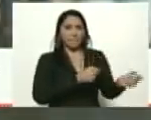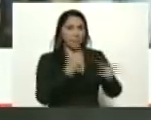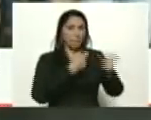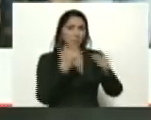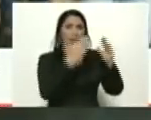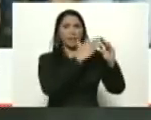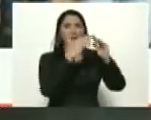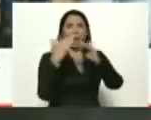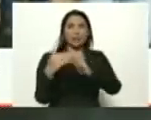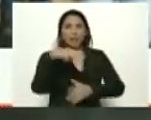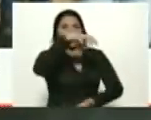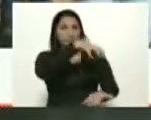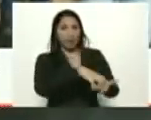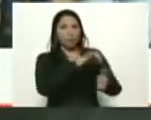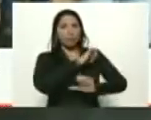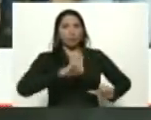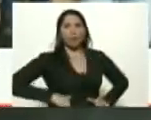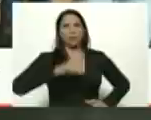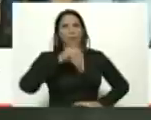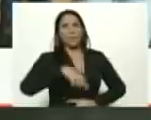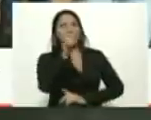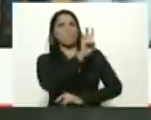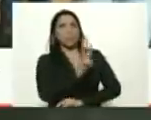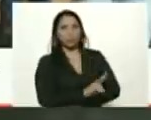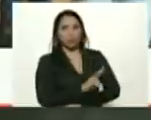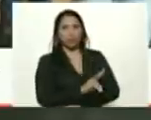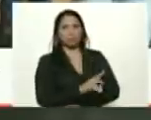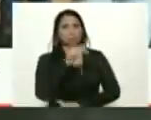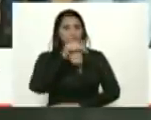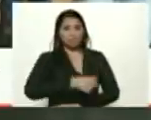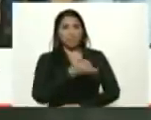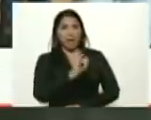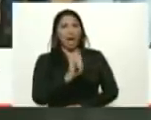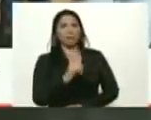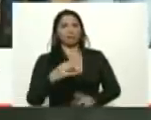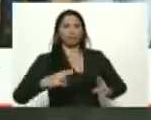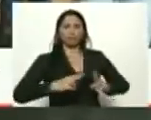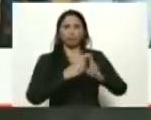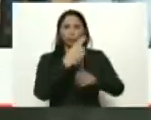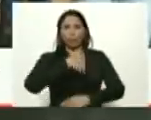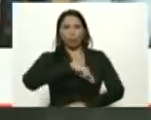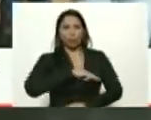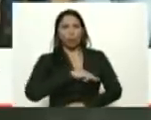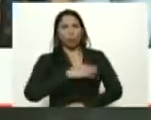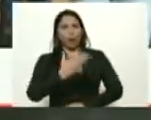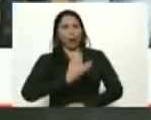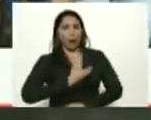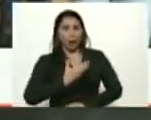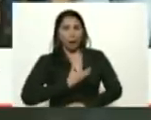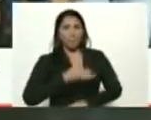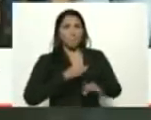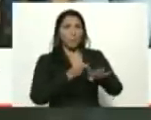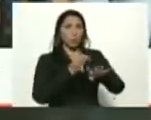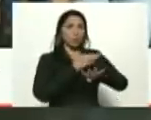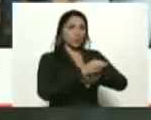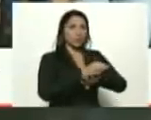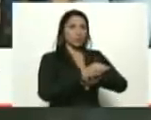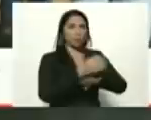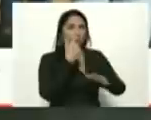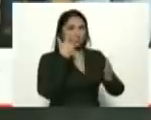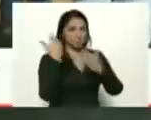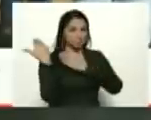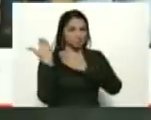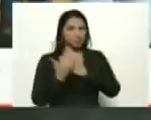los portugueseños y de los venezolanos. Acá se encuentra con nosotros nuestro alcalde del municipio de Araure, Primitivo